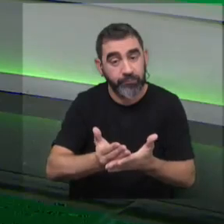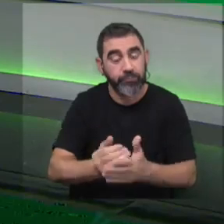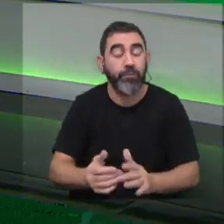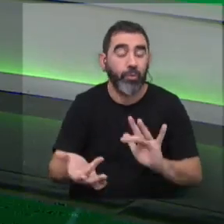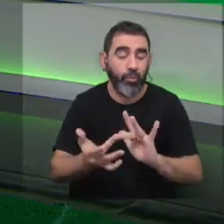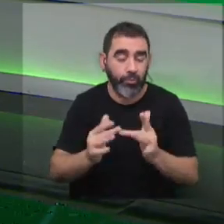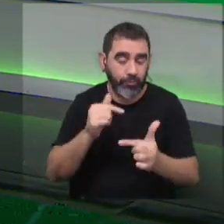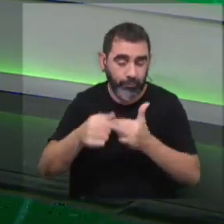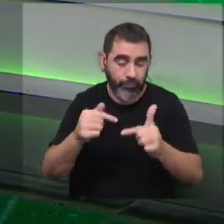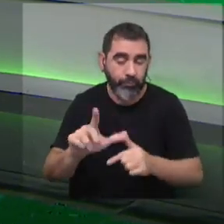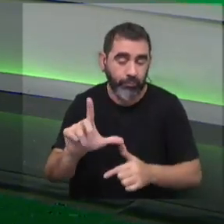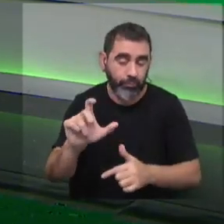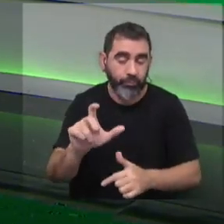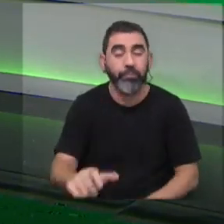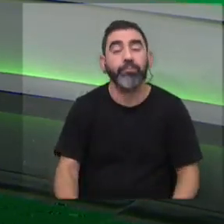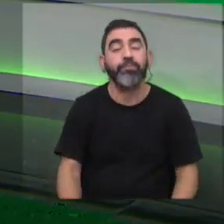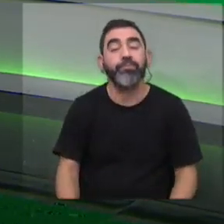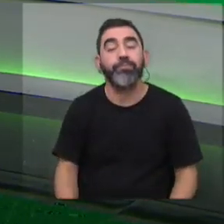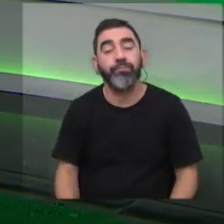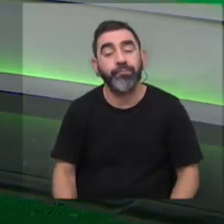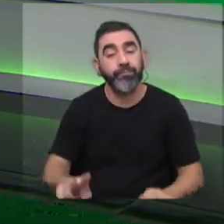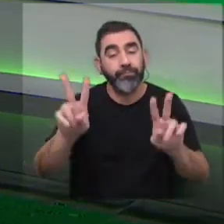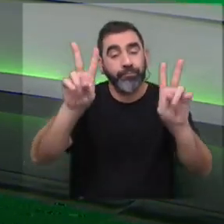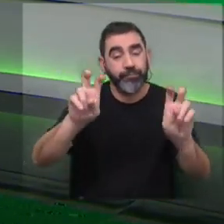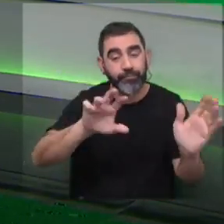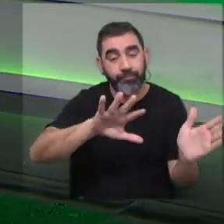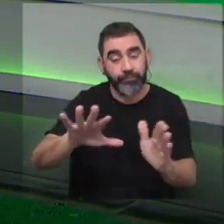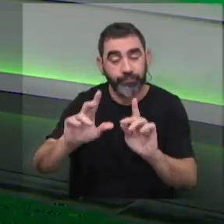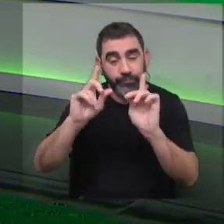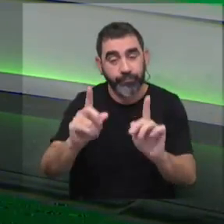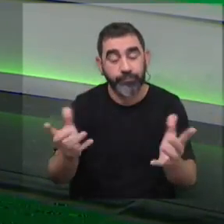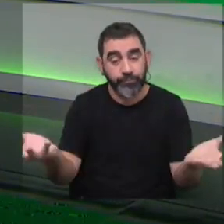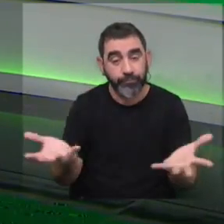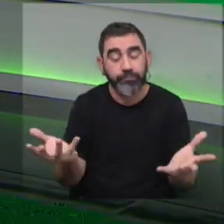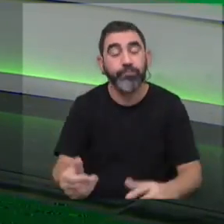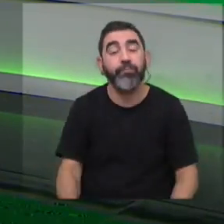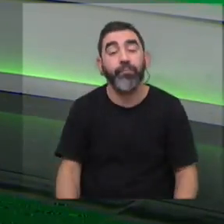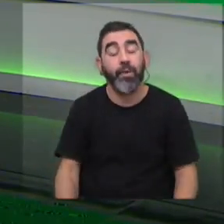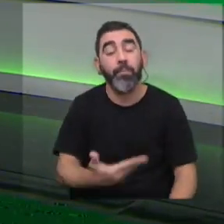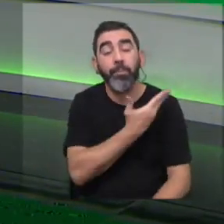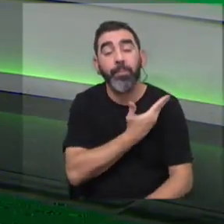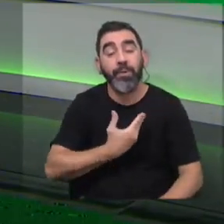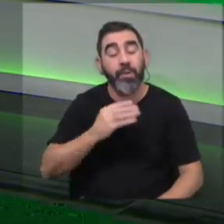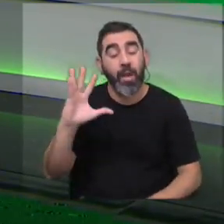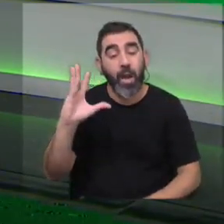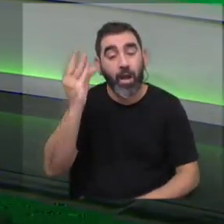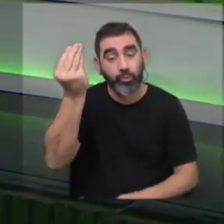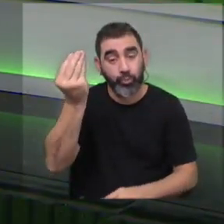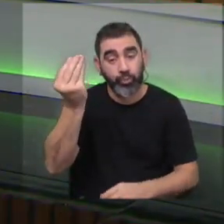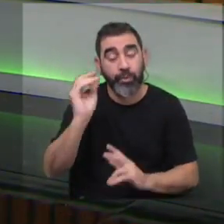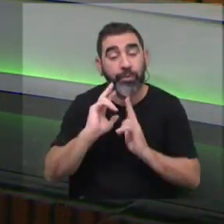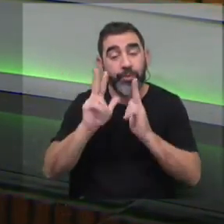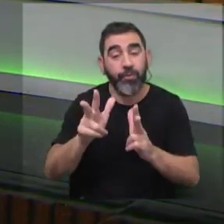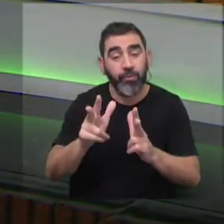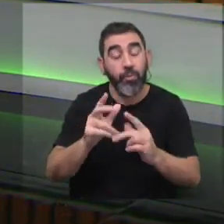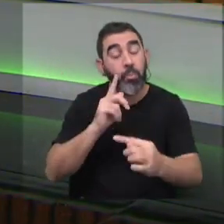comunicación contigo Eso es la prioridad vamos a otros temas que también nos están ocupando por estos días el presidente del casmo Raúl Rodríguez dijo que